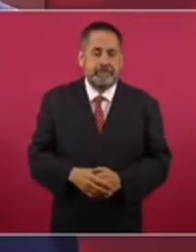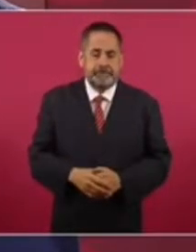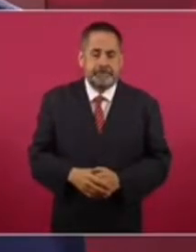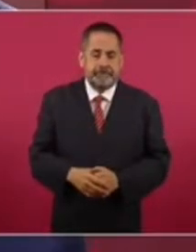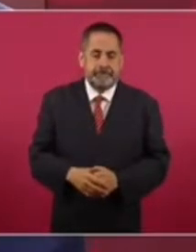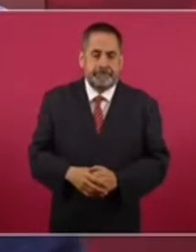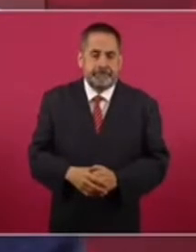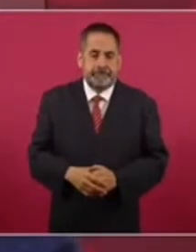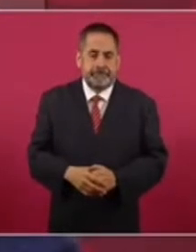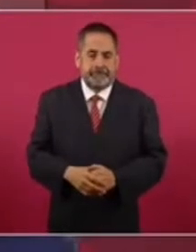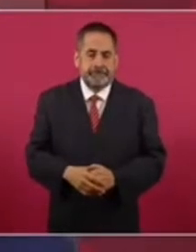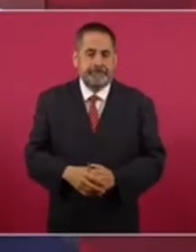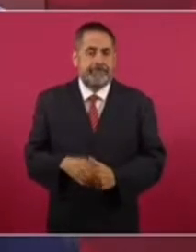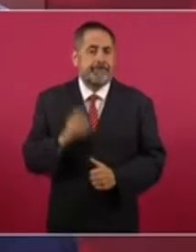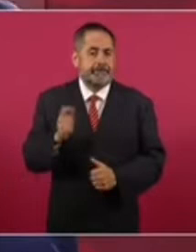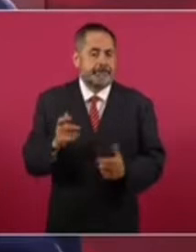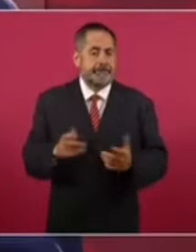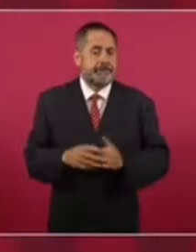Cuando